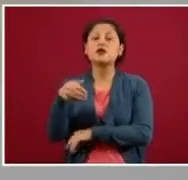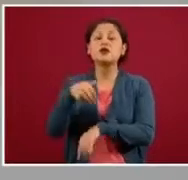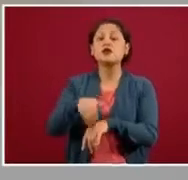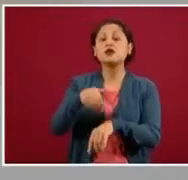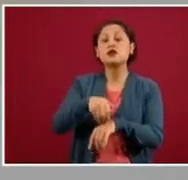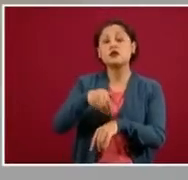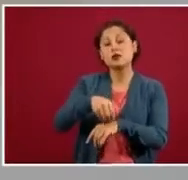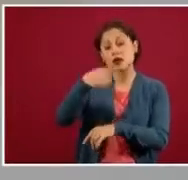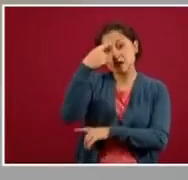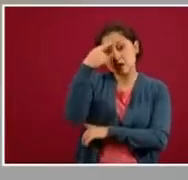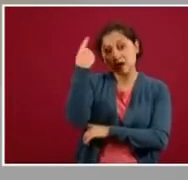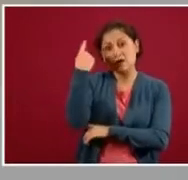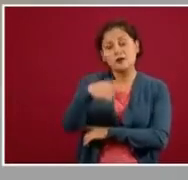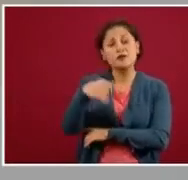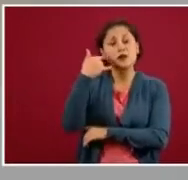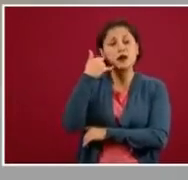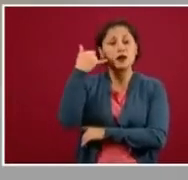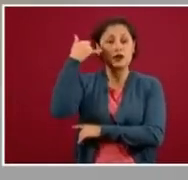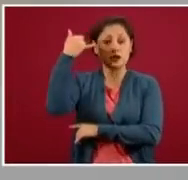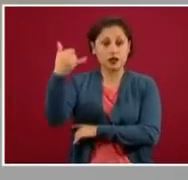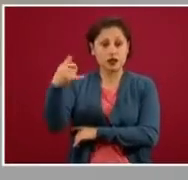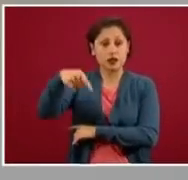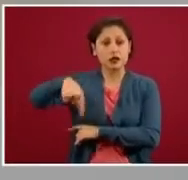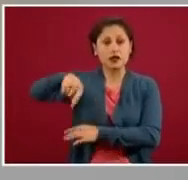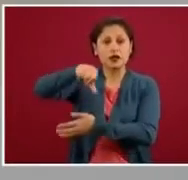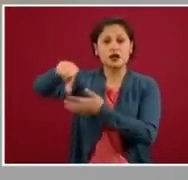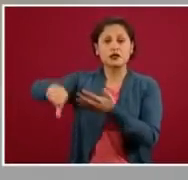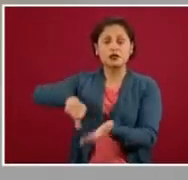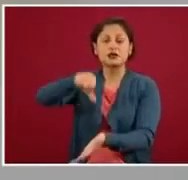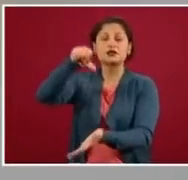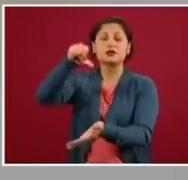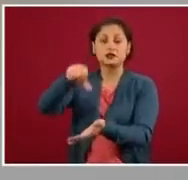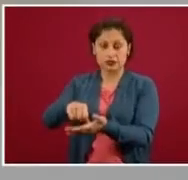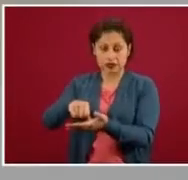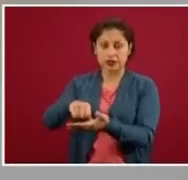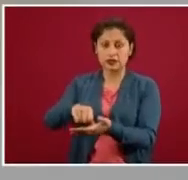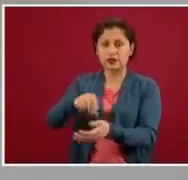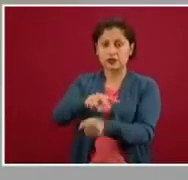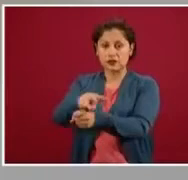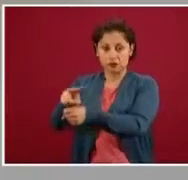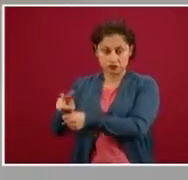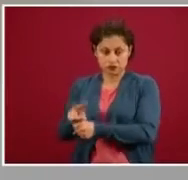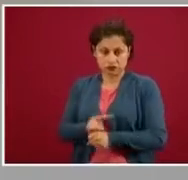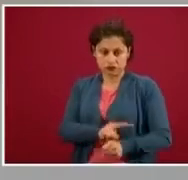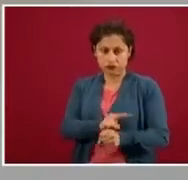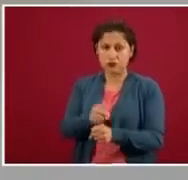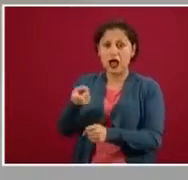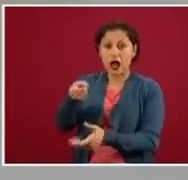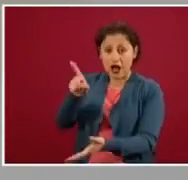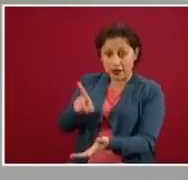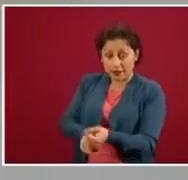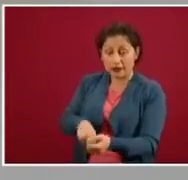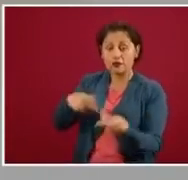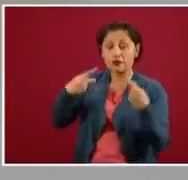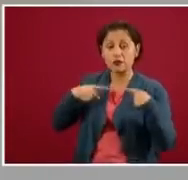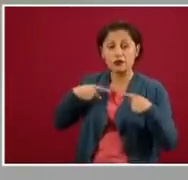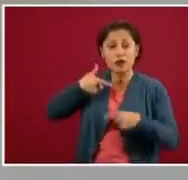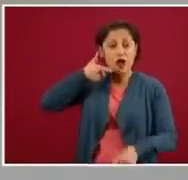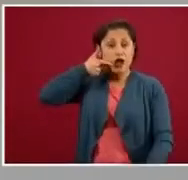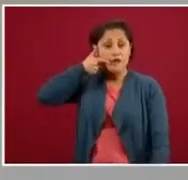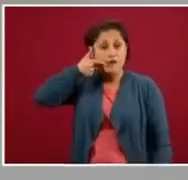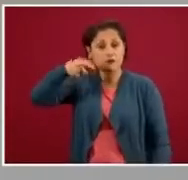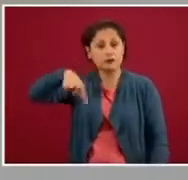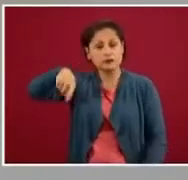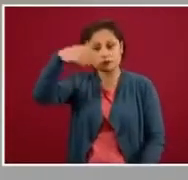atención ciudadana de la Unidad de Inteligencia Epidemiológica y Sanitaria, y ahí tenemos personal entrenado. Después